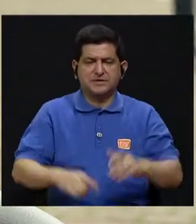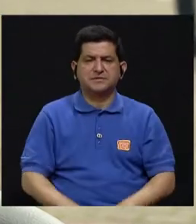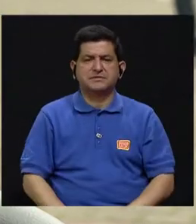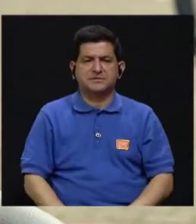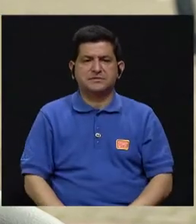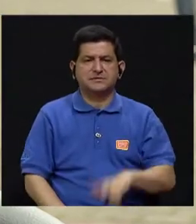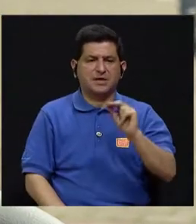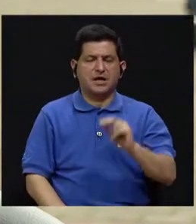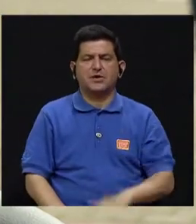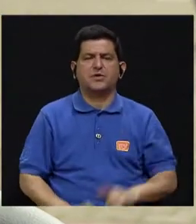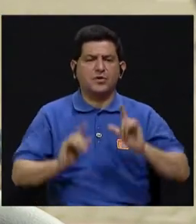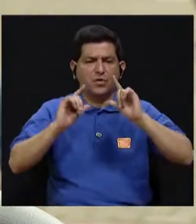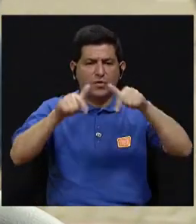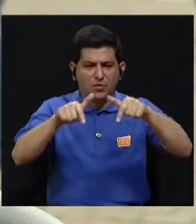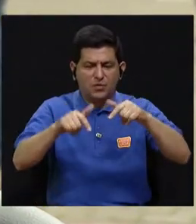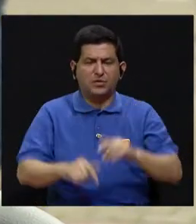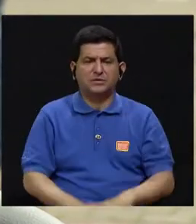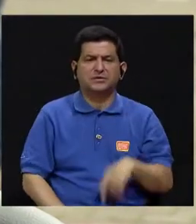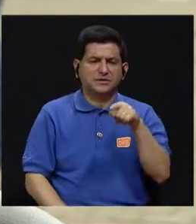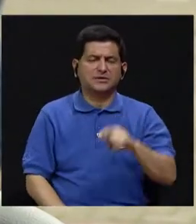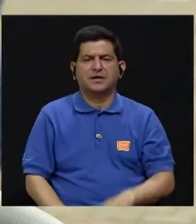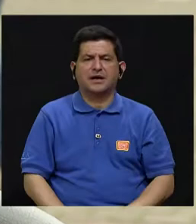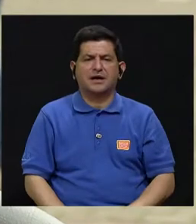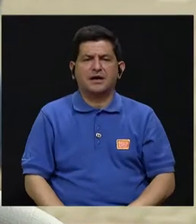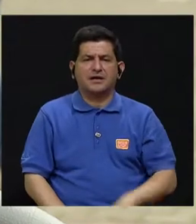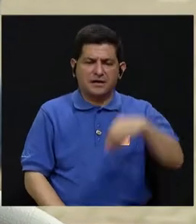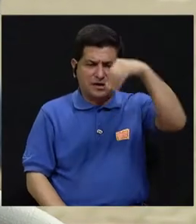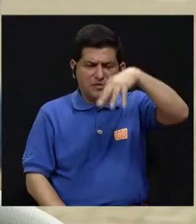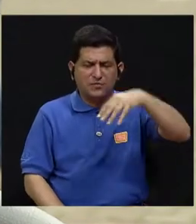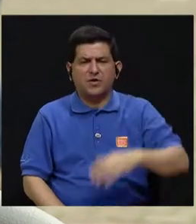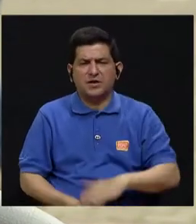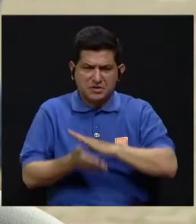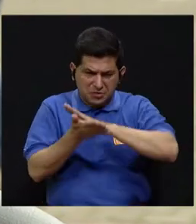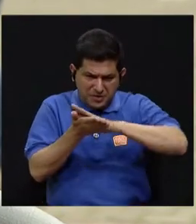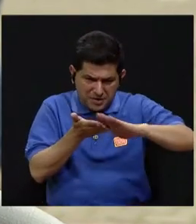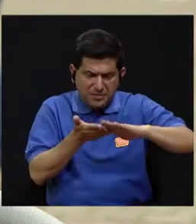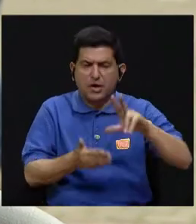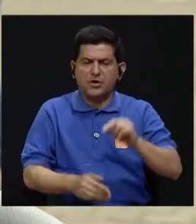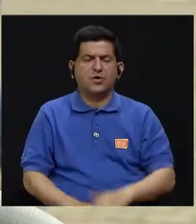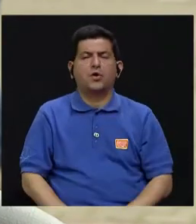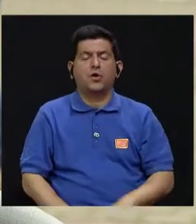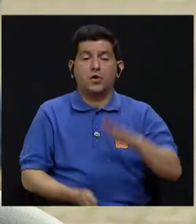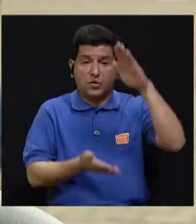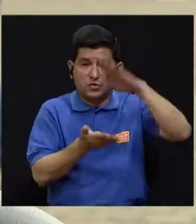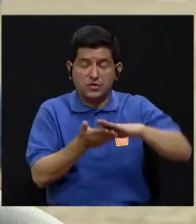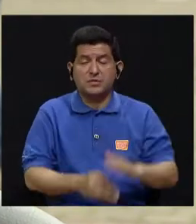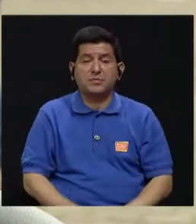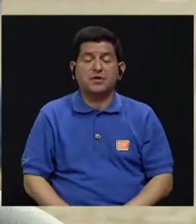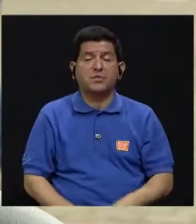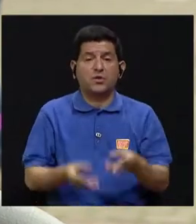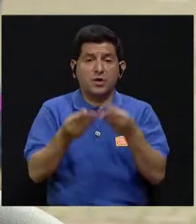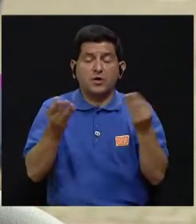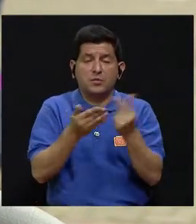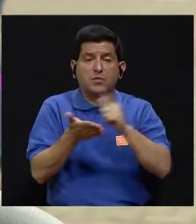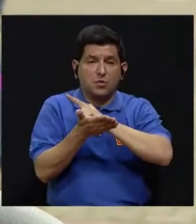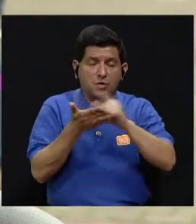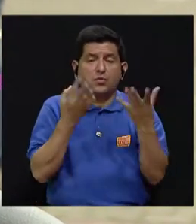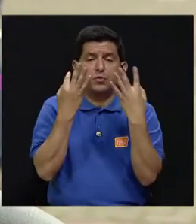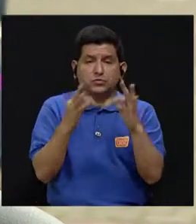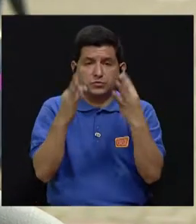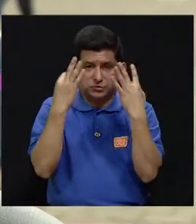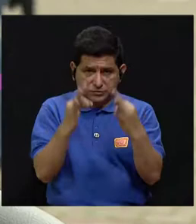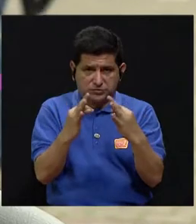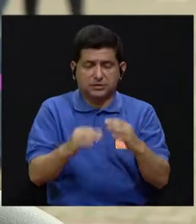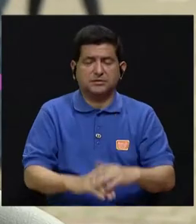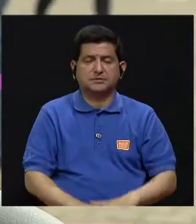desechar productos orgánicos sobre el fregadero, disminuir el consumo de productos de limpieza dentro de lo